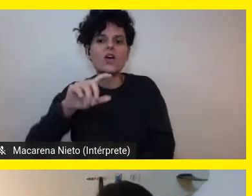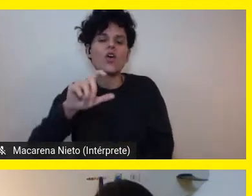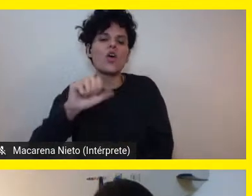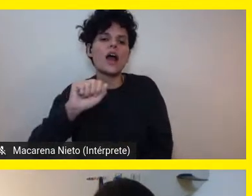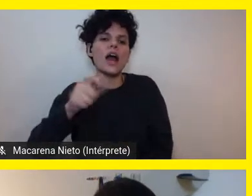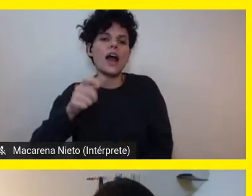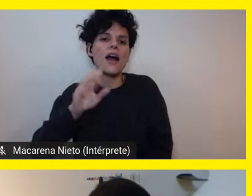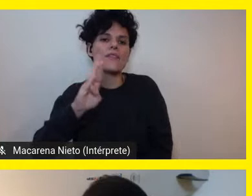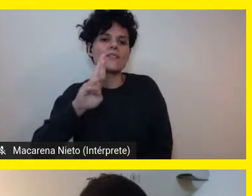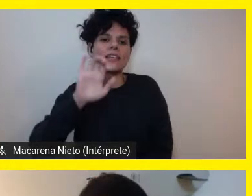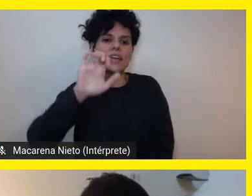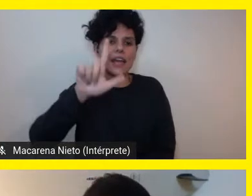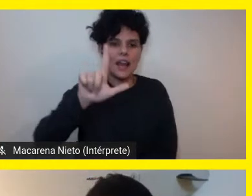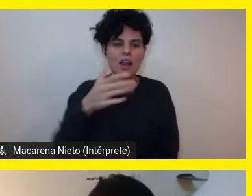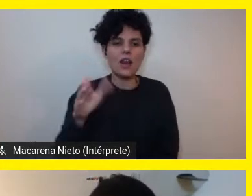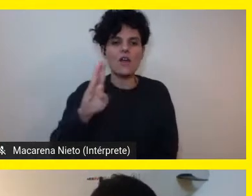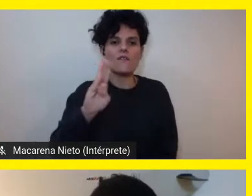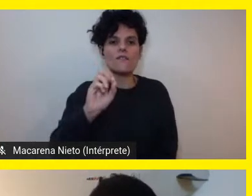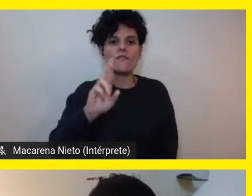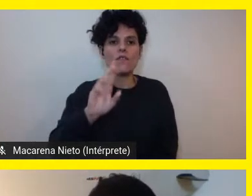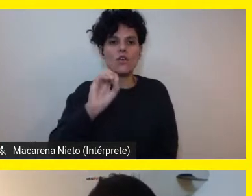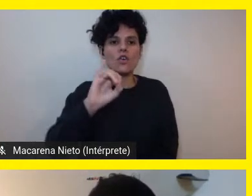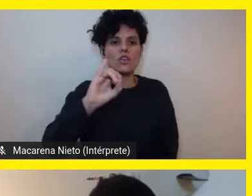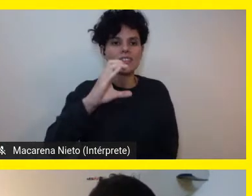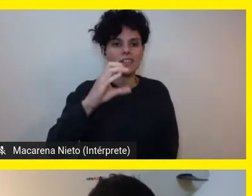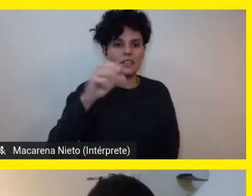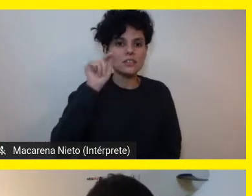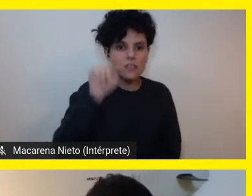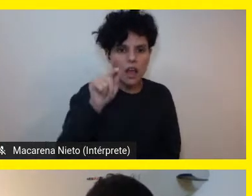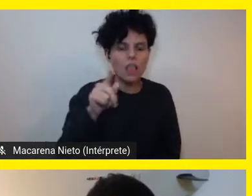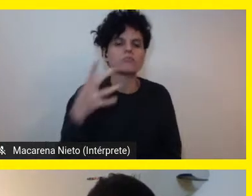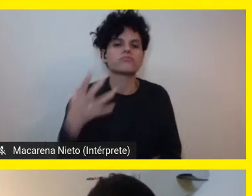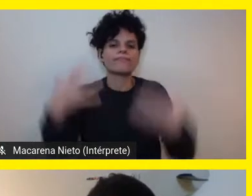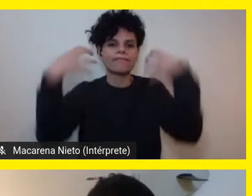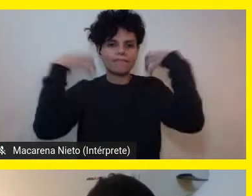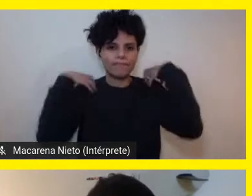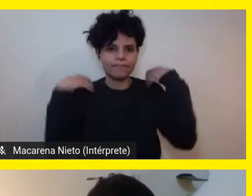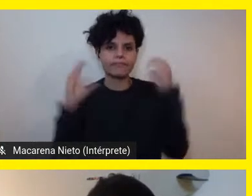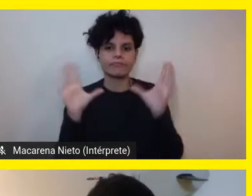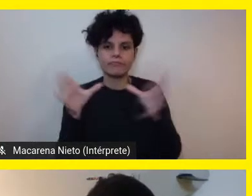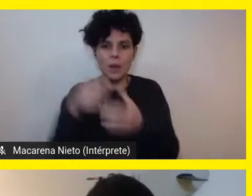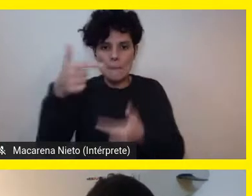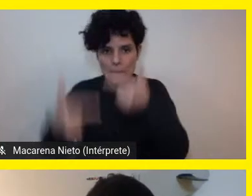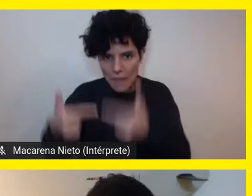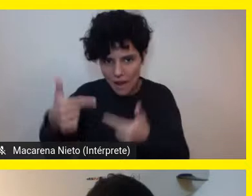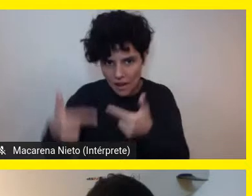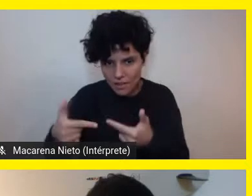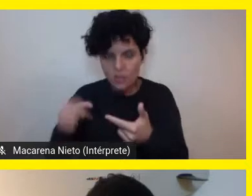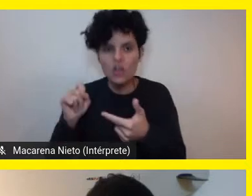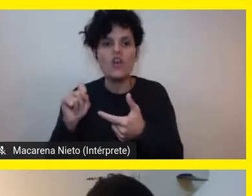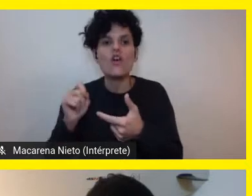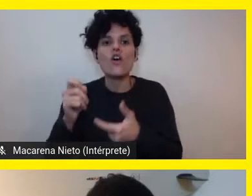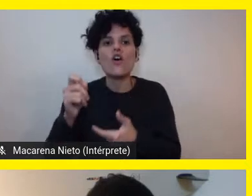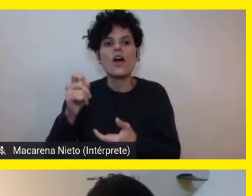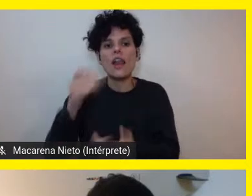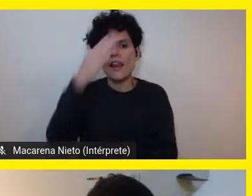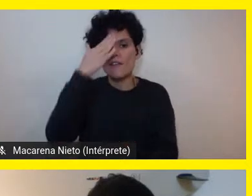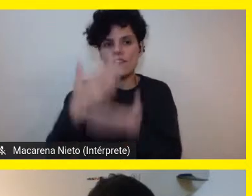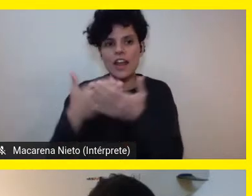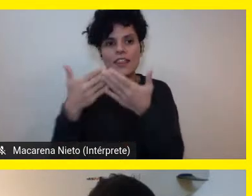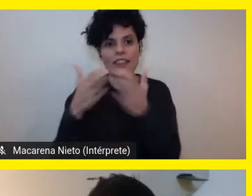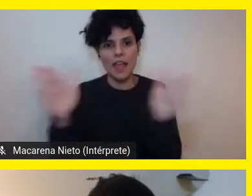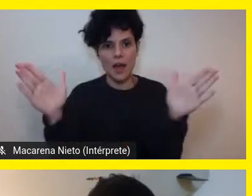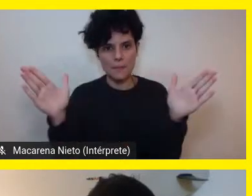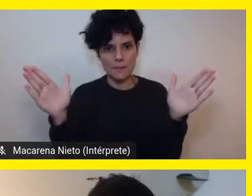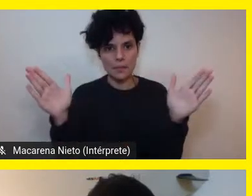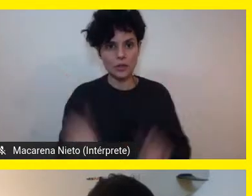de las fundadoras del Frente Amplio. Es militante también de este partido. Así que es